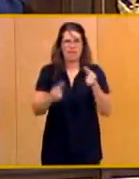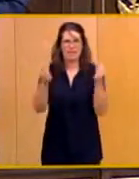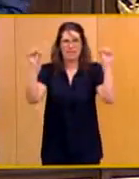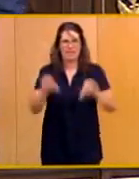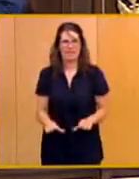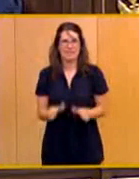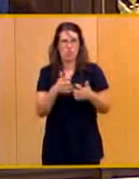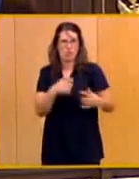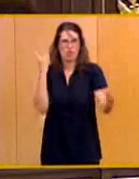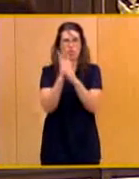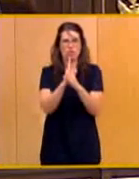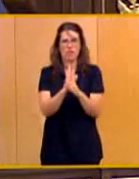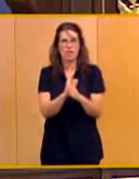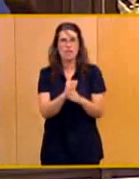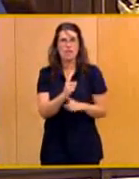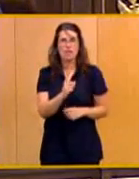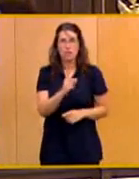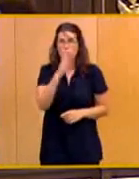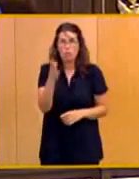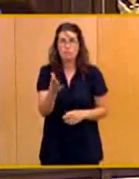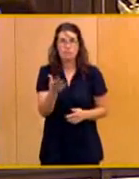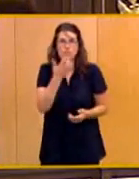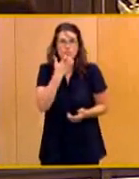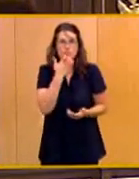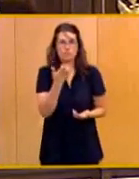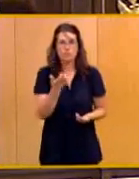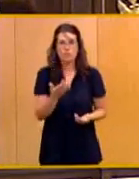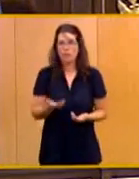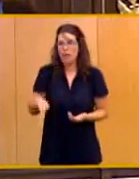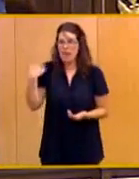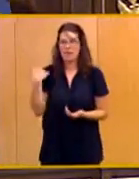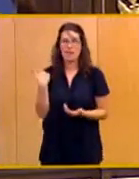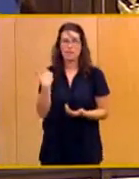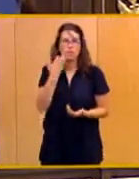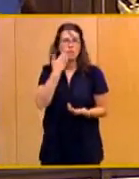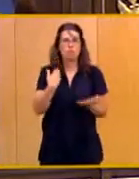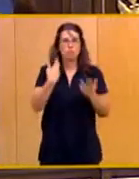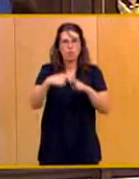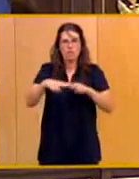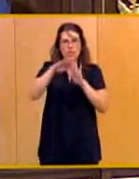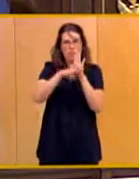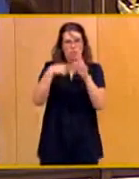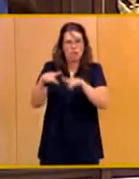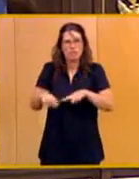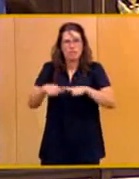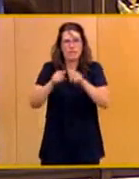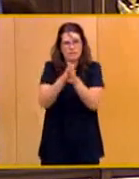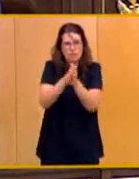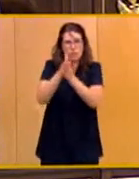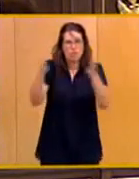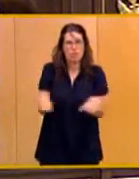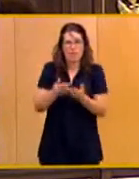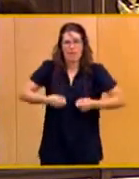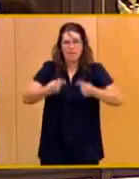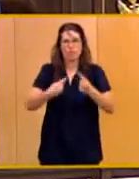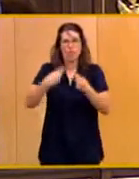Porque donde ayer eran imprescindibles las políticas de estímulo, de gasto fiscal, desde el sector